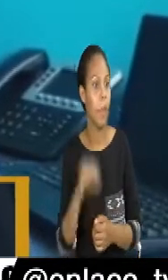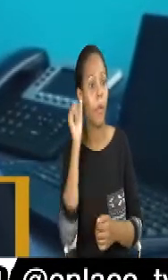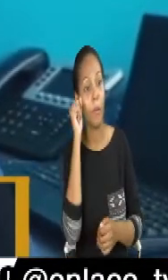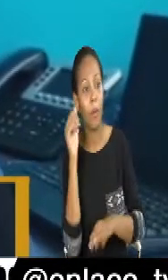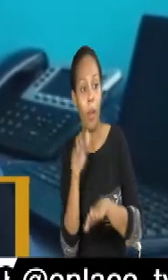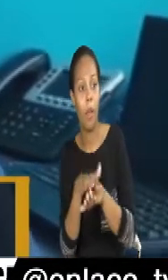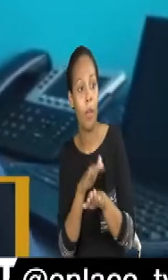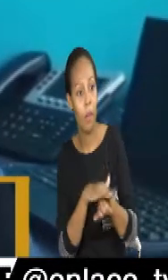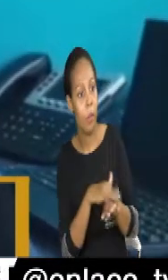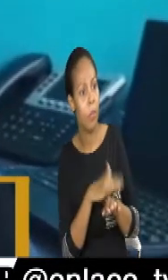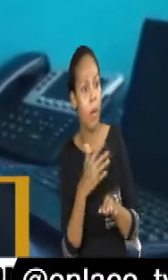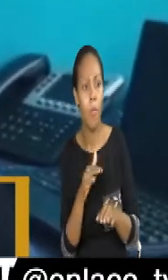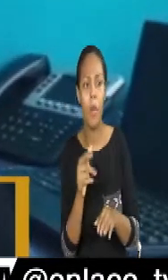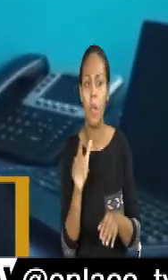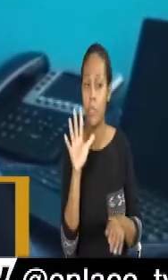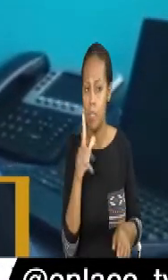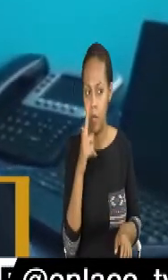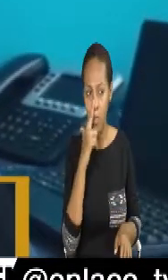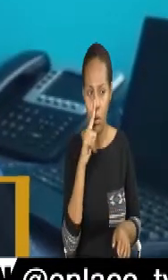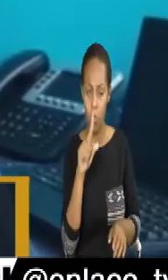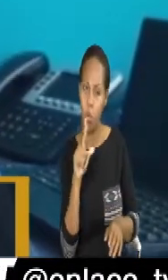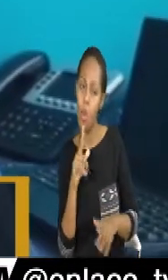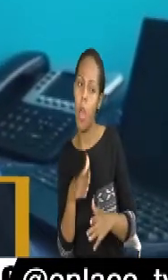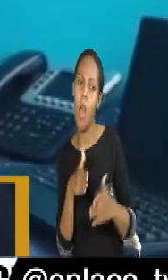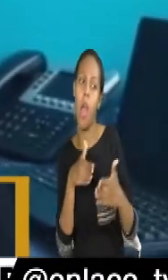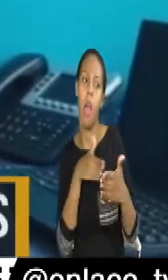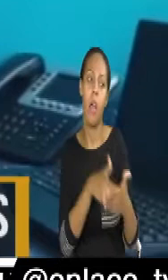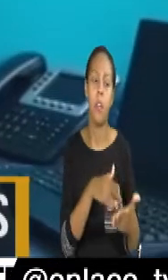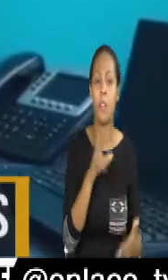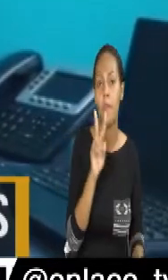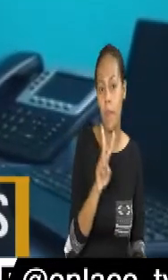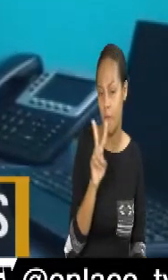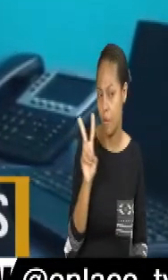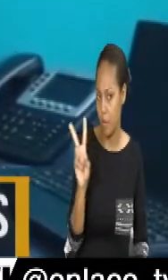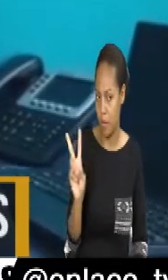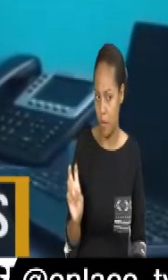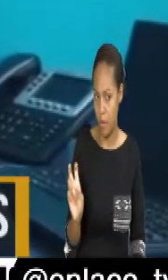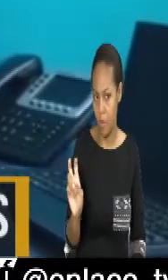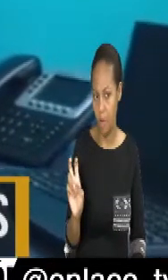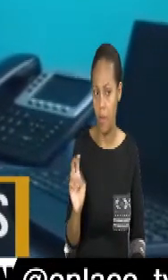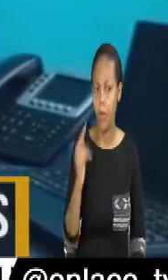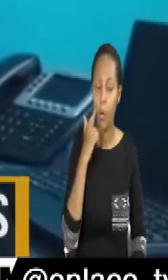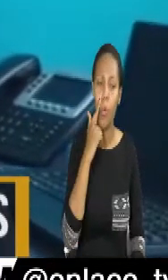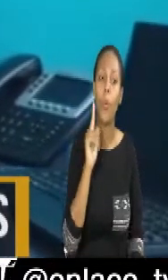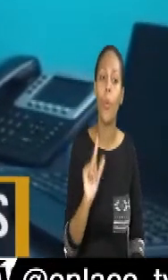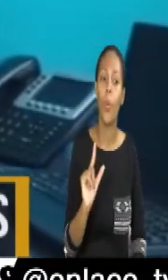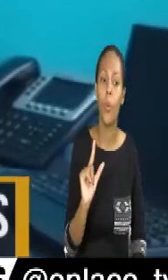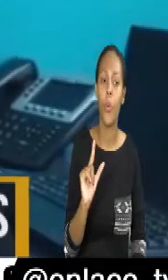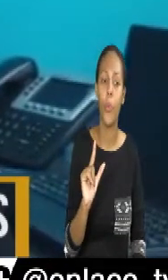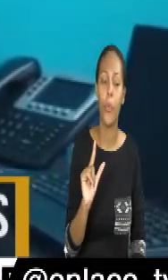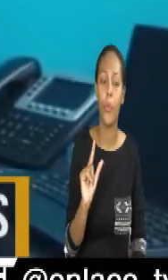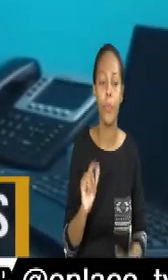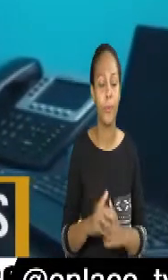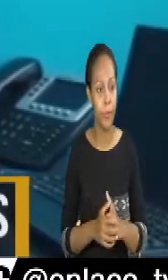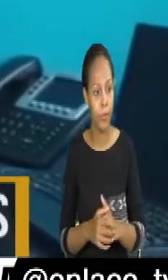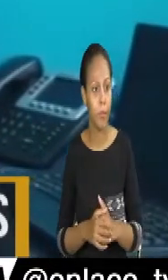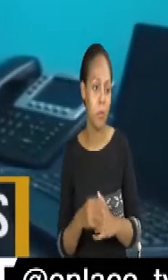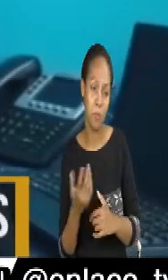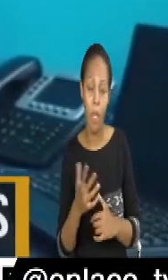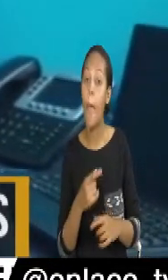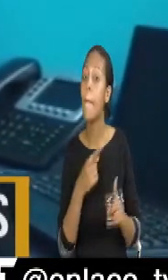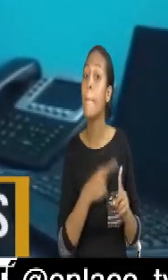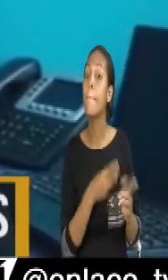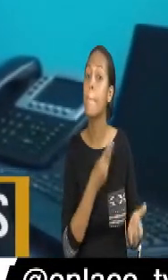desde el 5 de julio hasta el 27 de julio de los meses correspondientes a mayo y junio